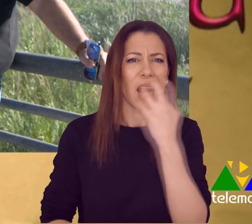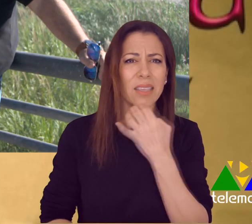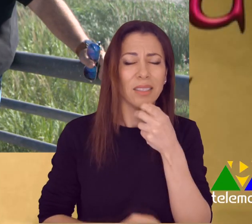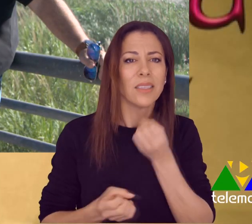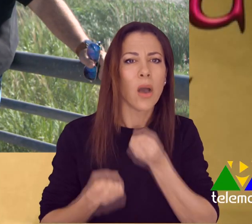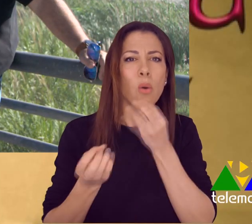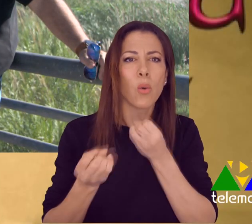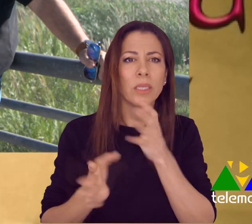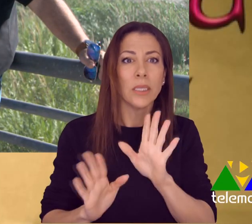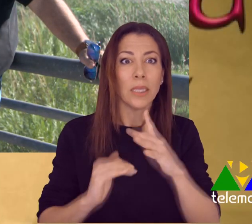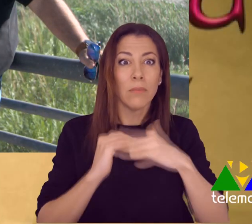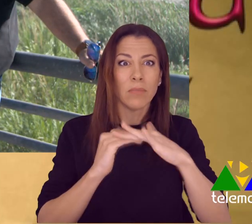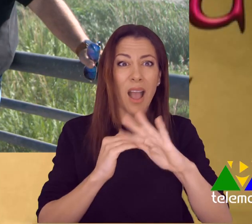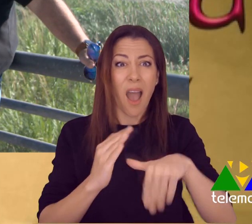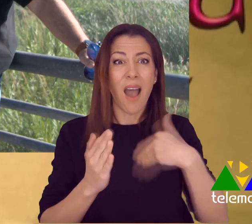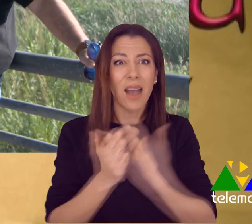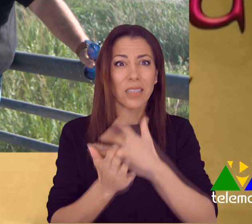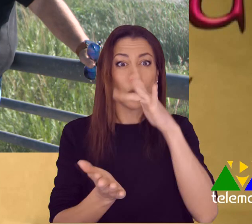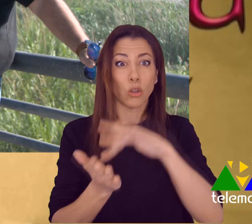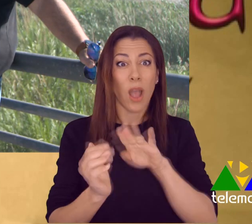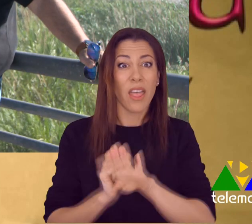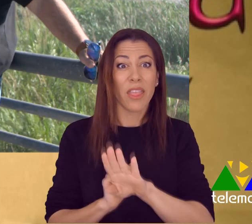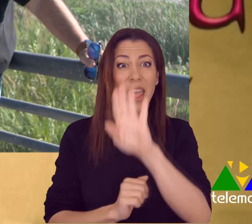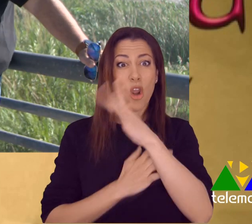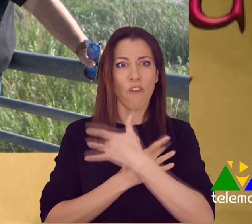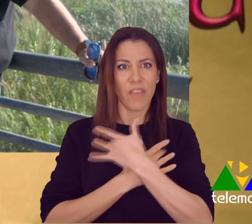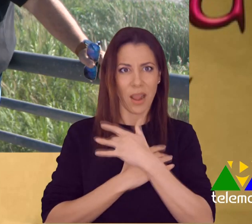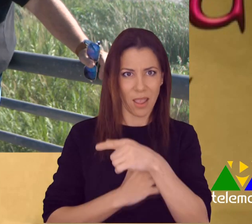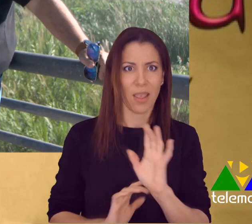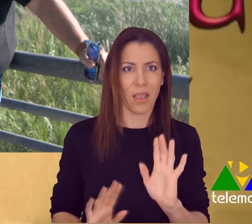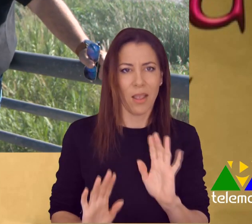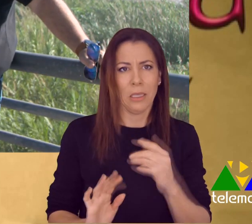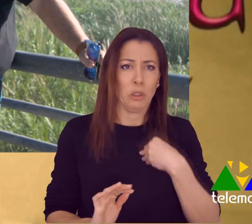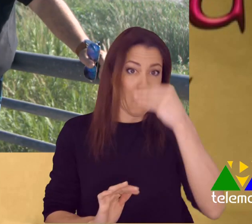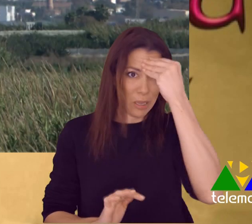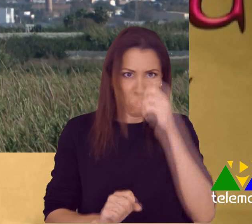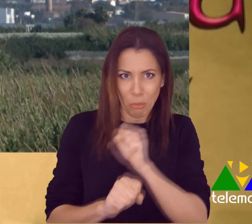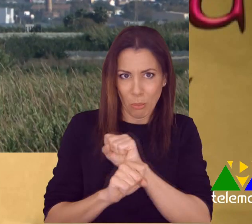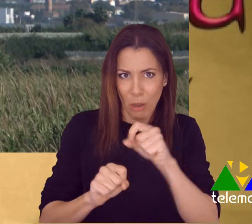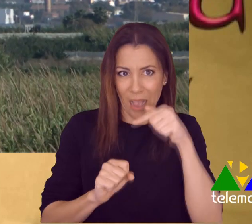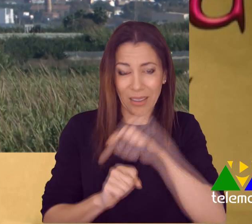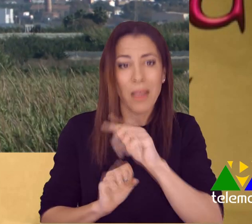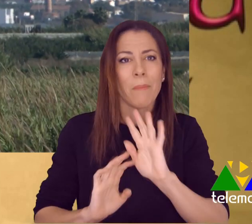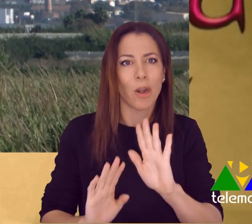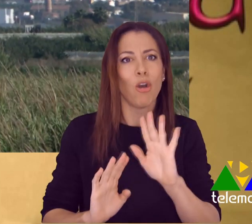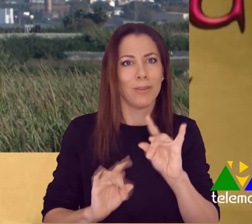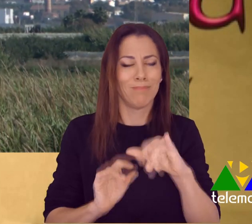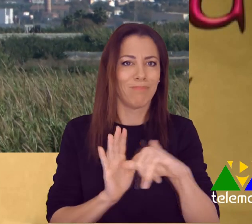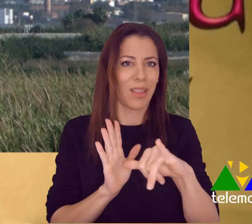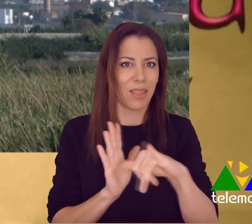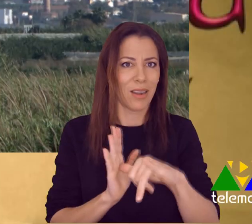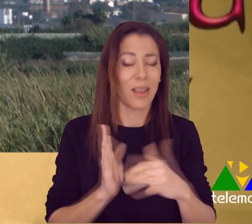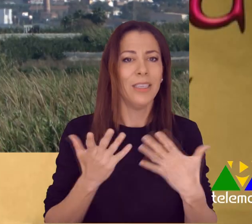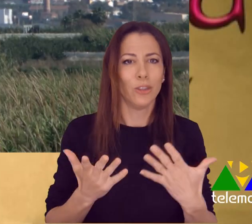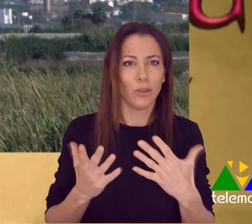mar llegaba hasta el Cerro de la Virgen, ¿no? No llegaría hasta ahí, ¿no? Pero sí que albuferas sí que había,